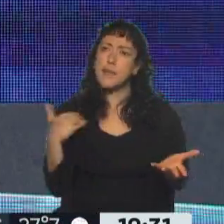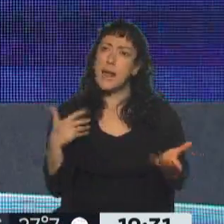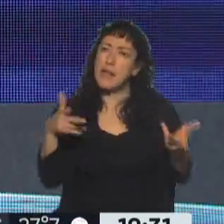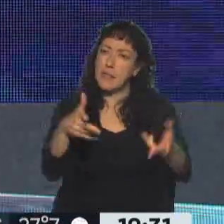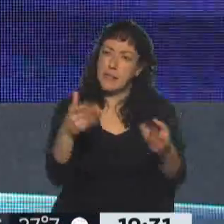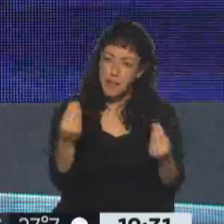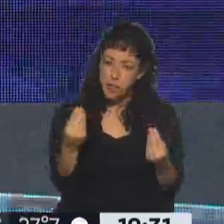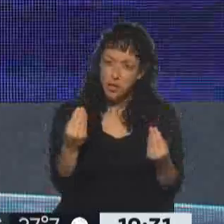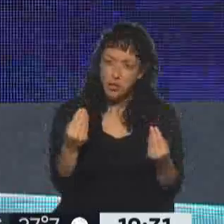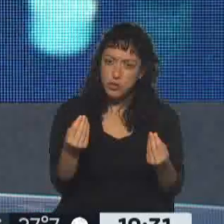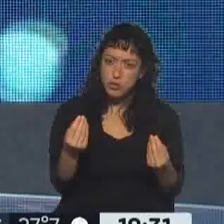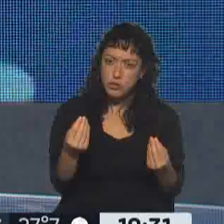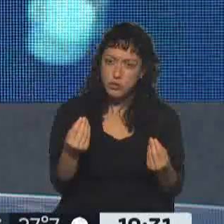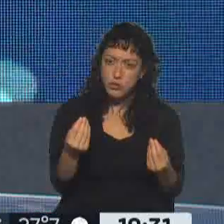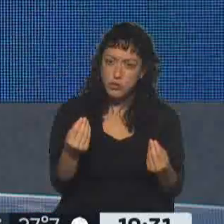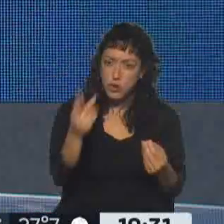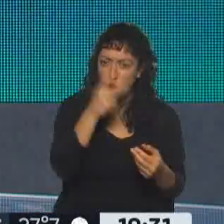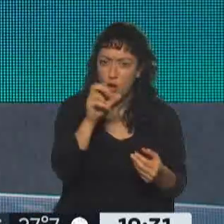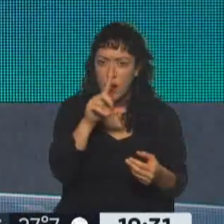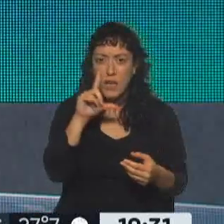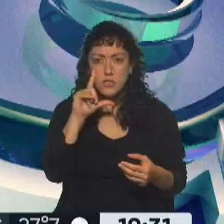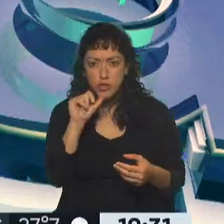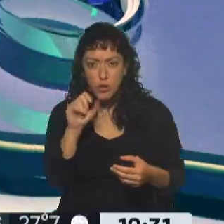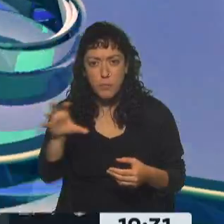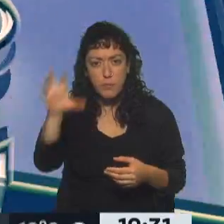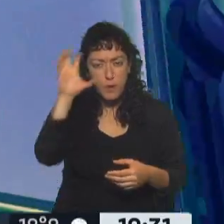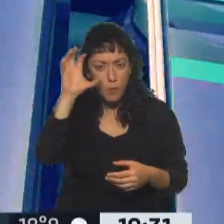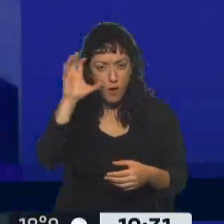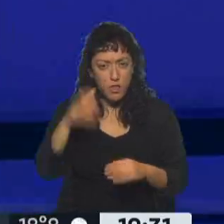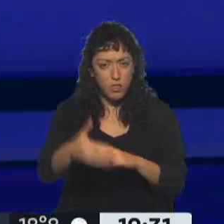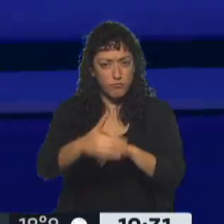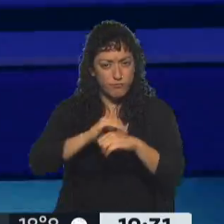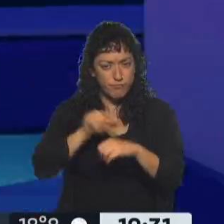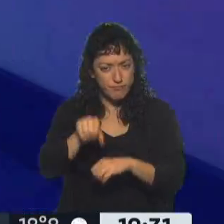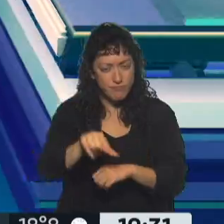yo me acuerdo de vos, Horacio, y así fue.